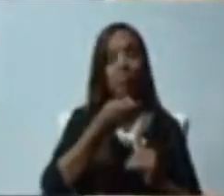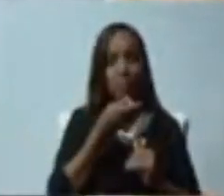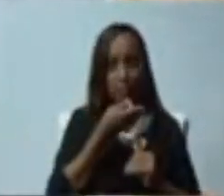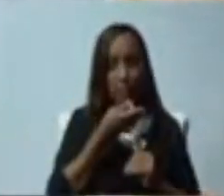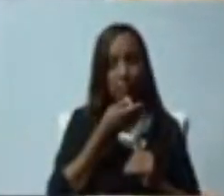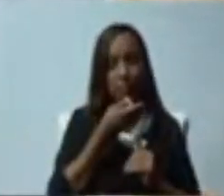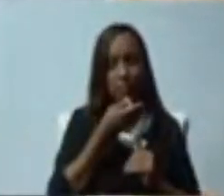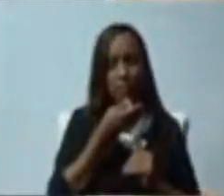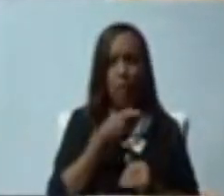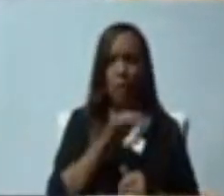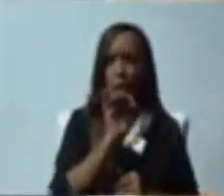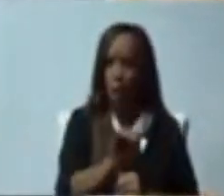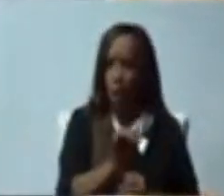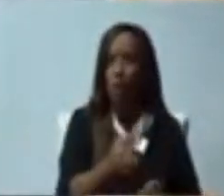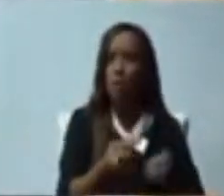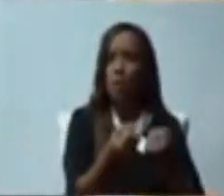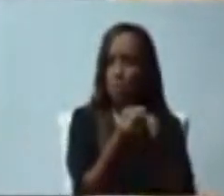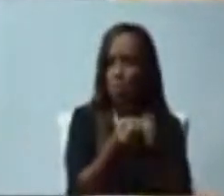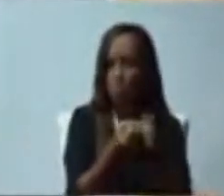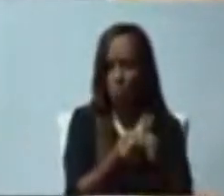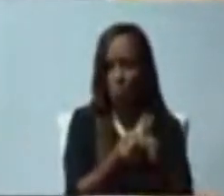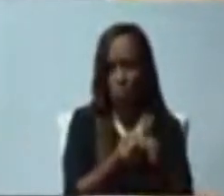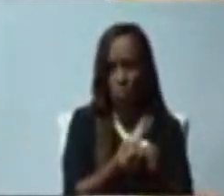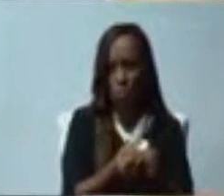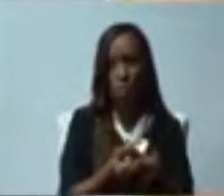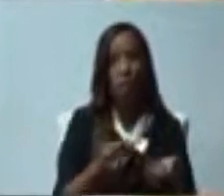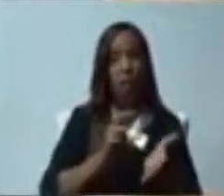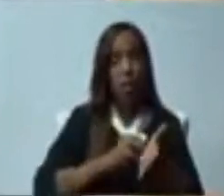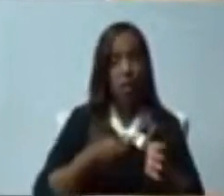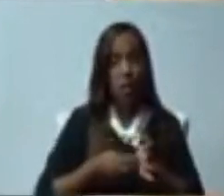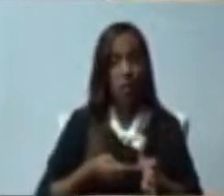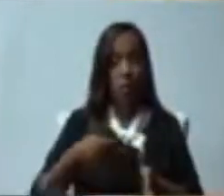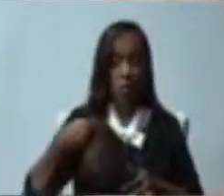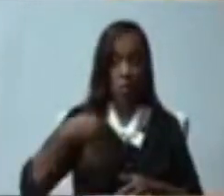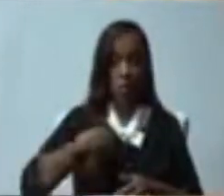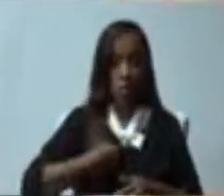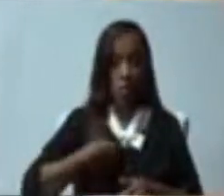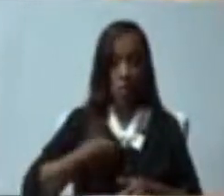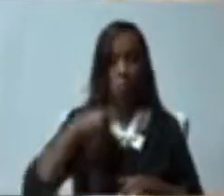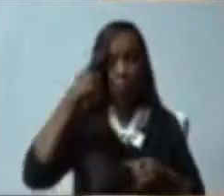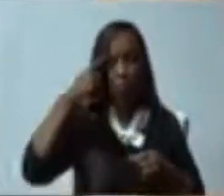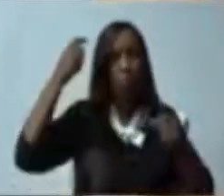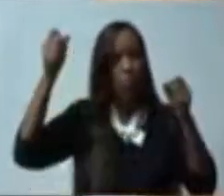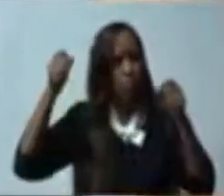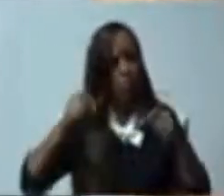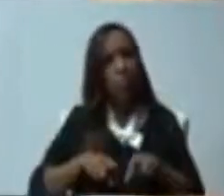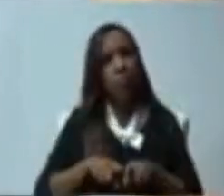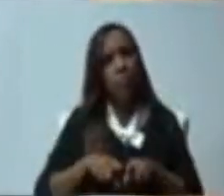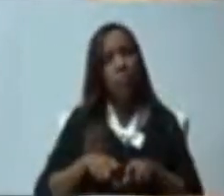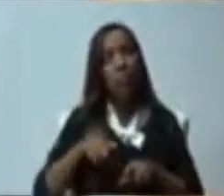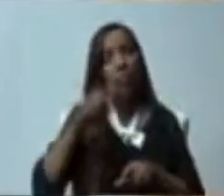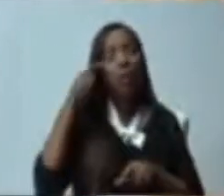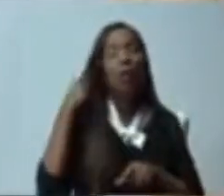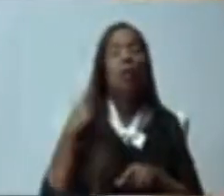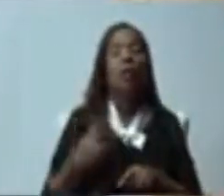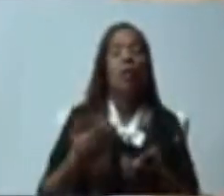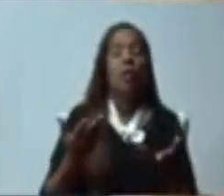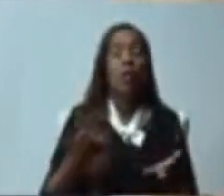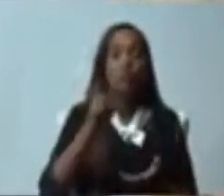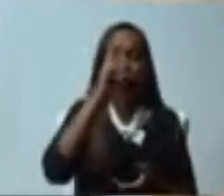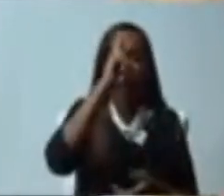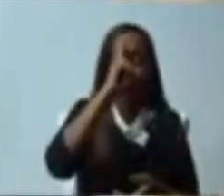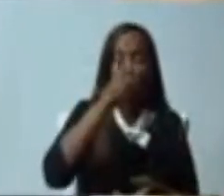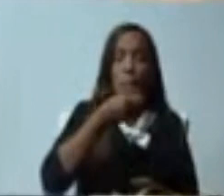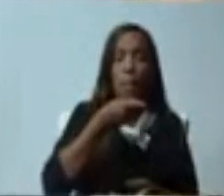garantizar que la República Dominicana, que tiene estabilidad económica, que tiene estabilidad política, que garantiza